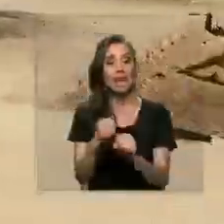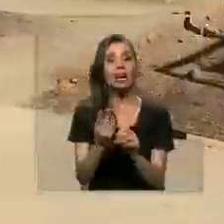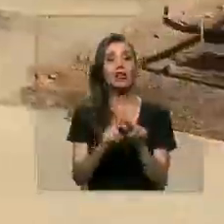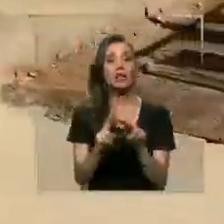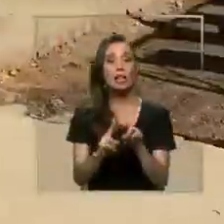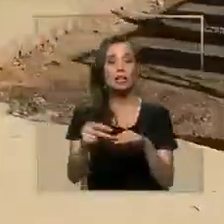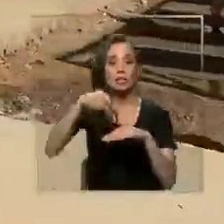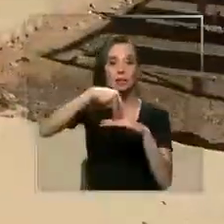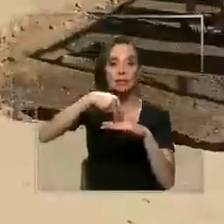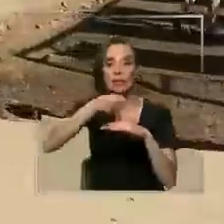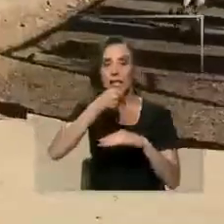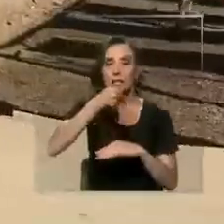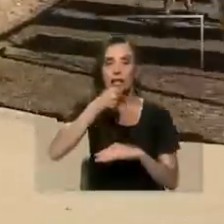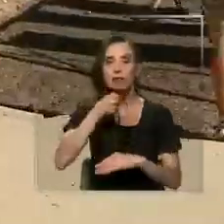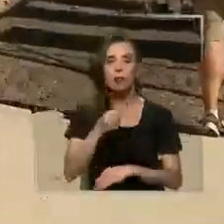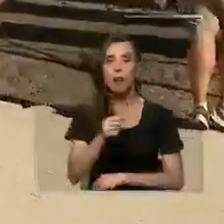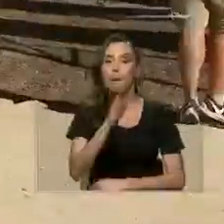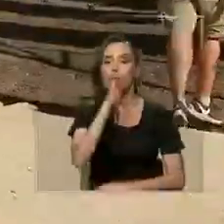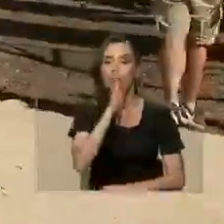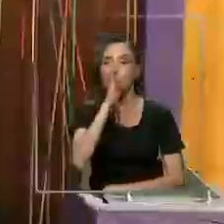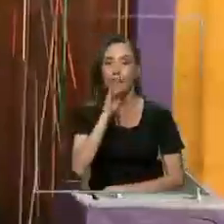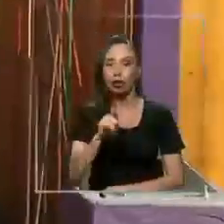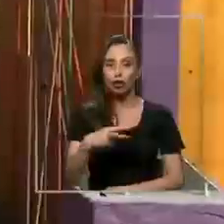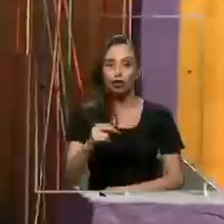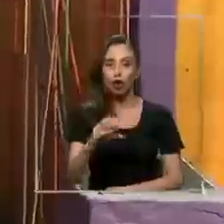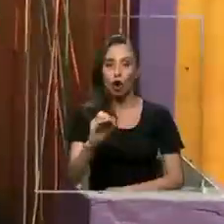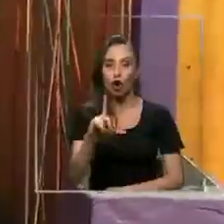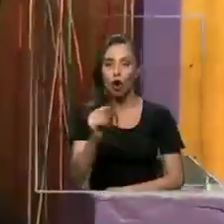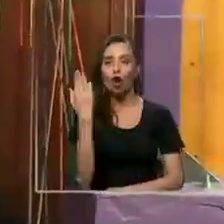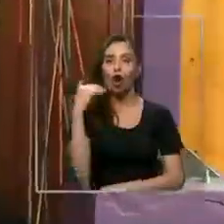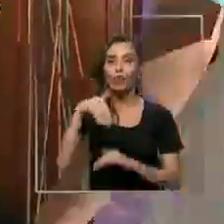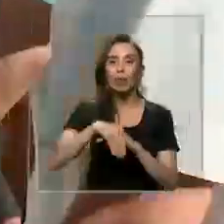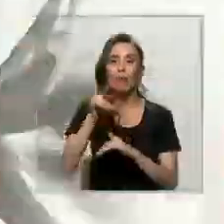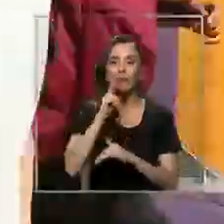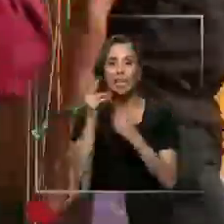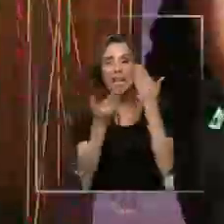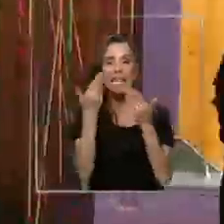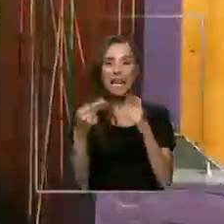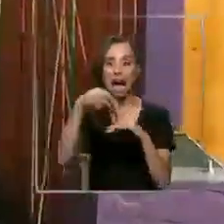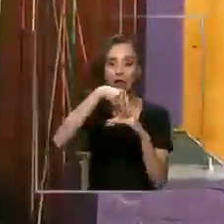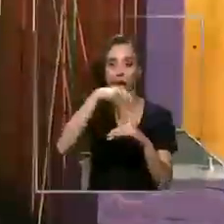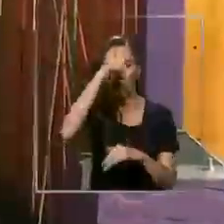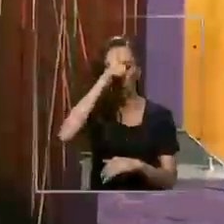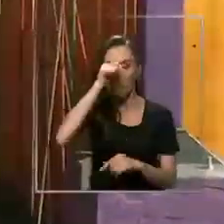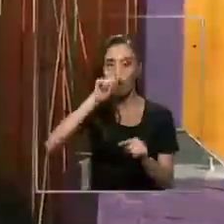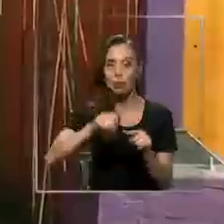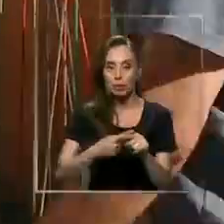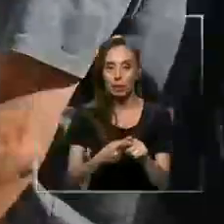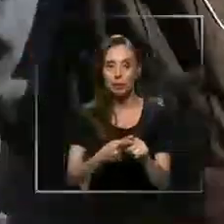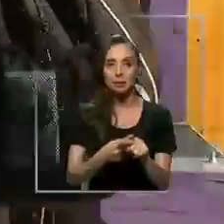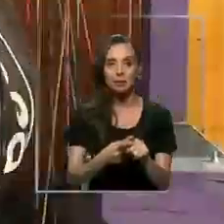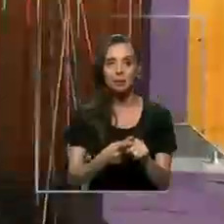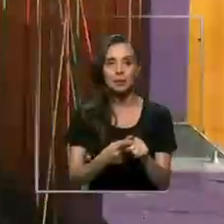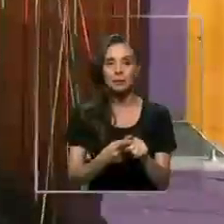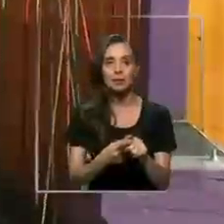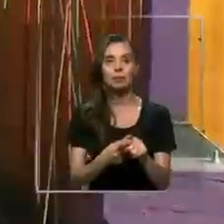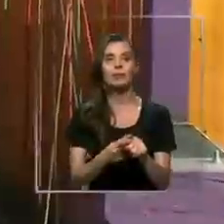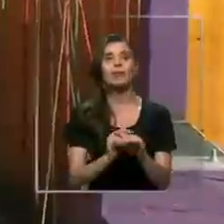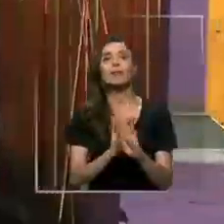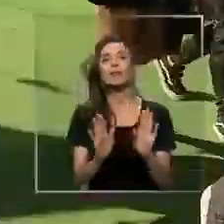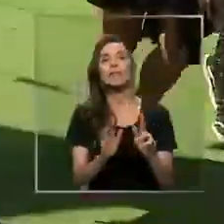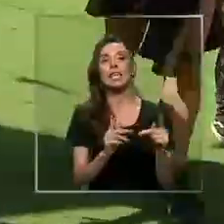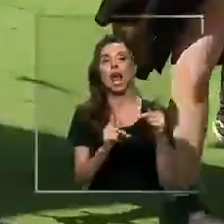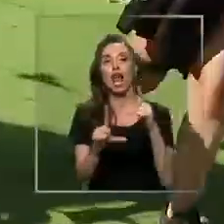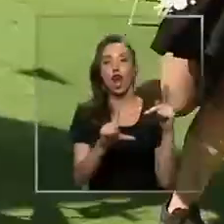el show del perro Chocolo, que se presentó la tarde del viernes y también lo hará este domingo, cerrando las presentaciones de este